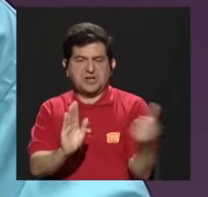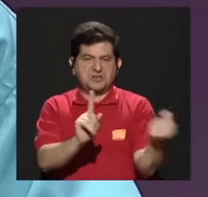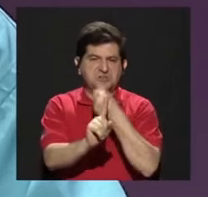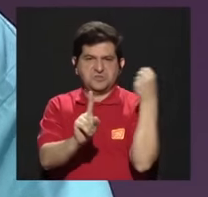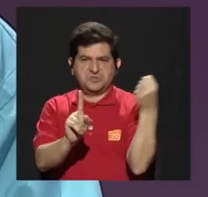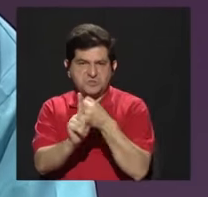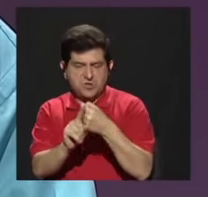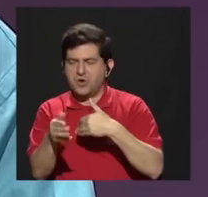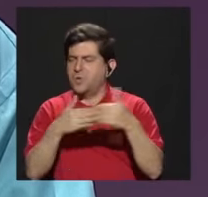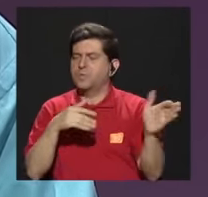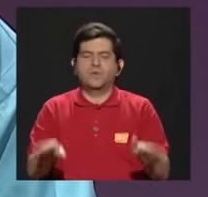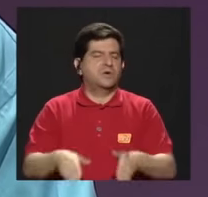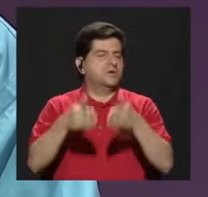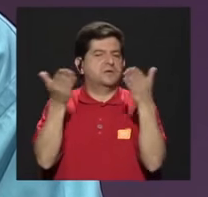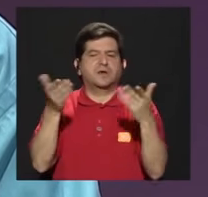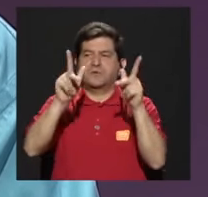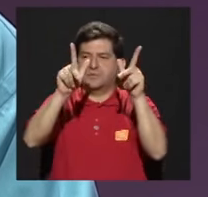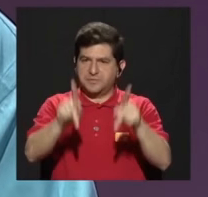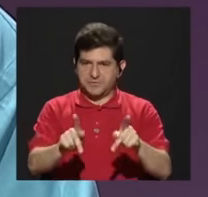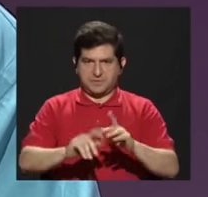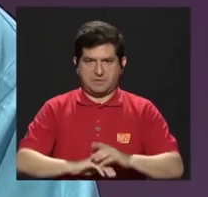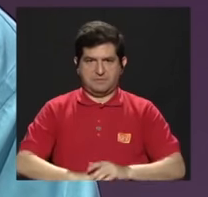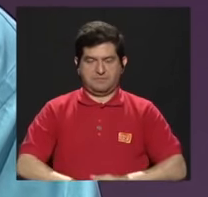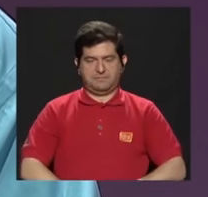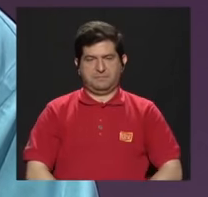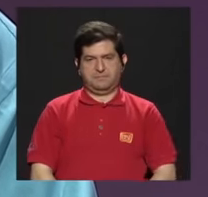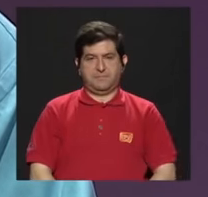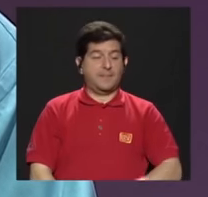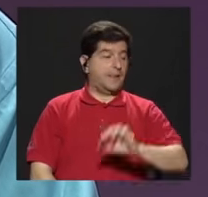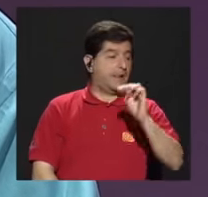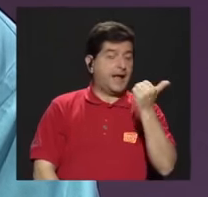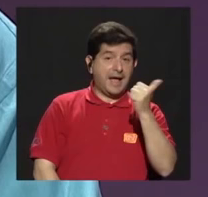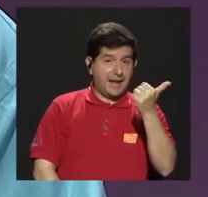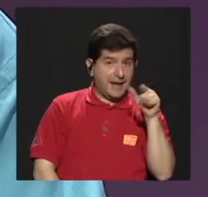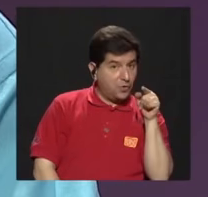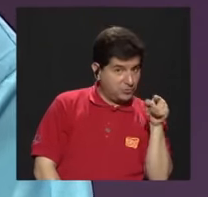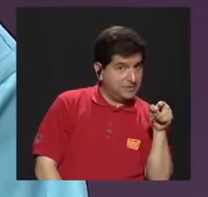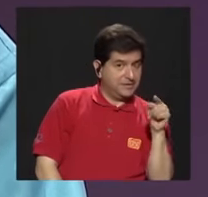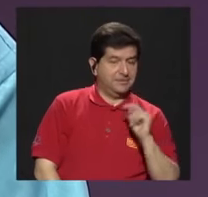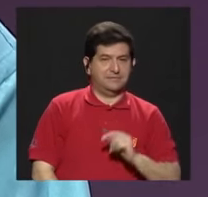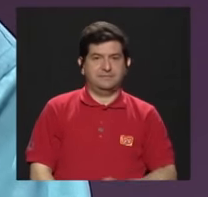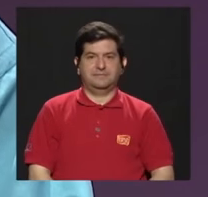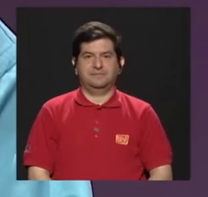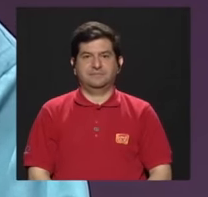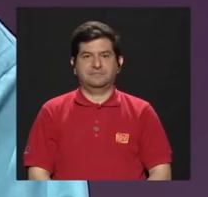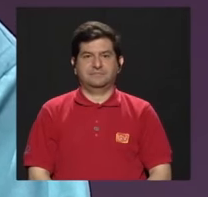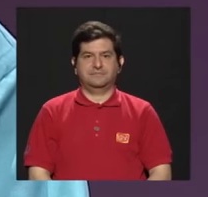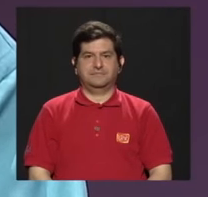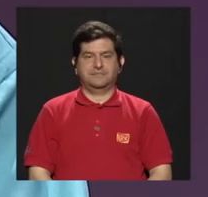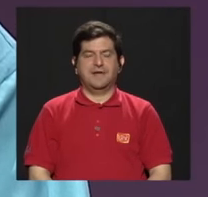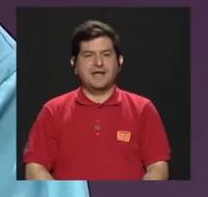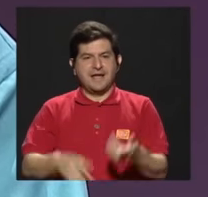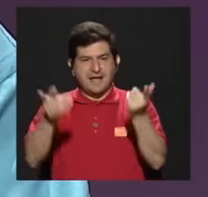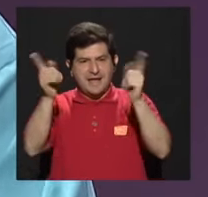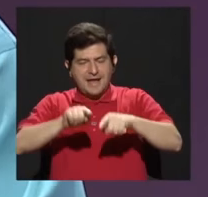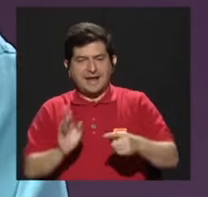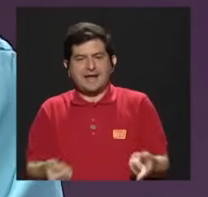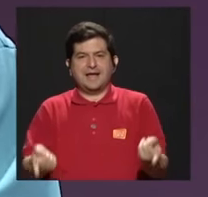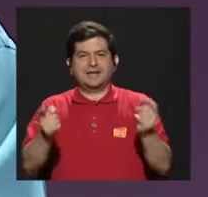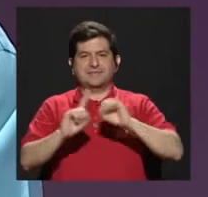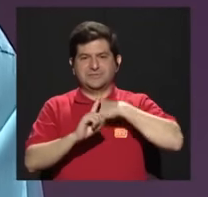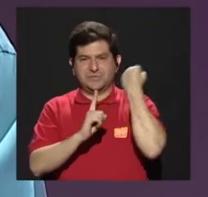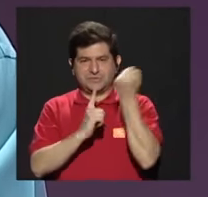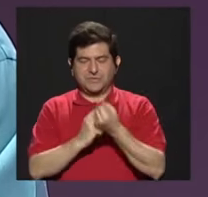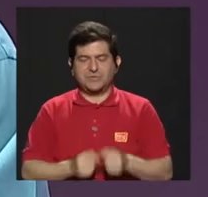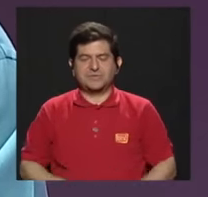violentar de cualquier manera a esas personas, a la otra persona. ¿Por qué el caso que se presentó de